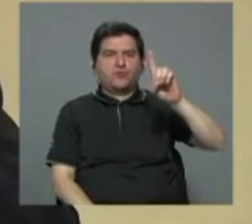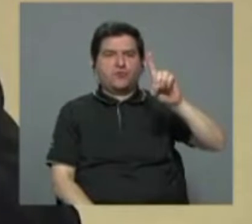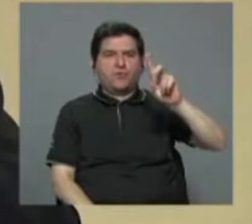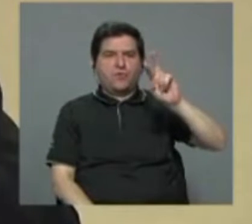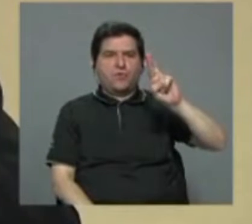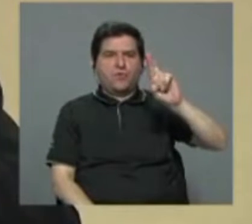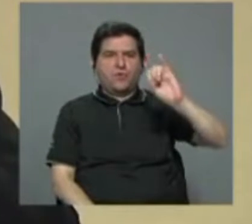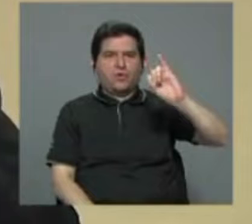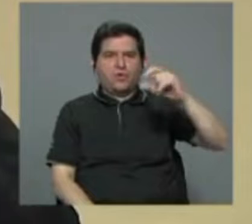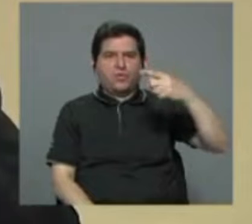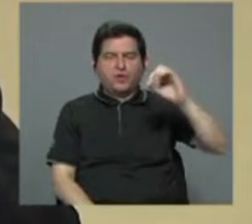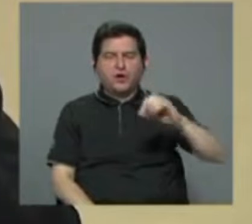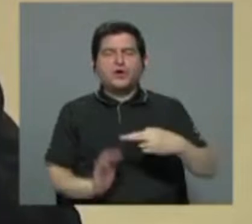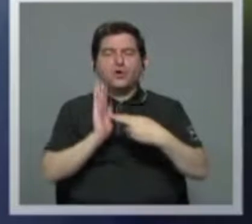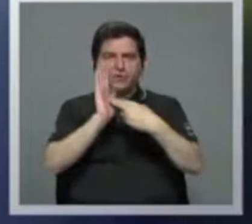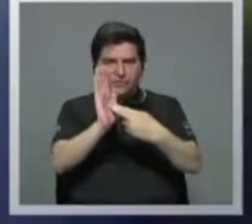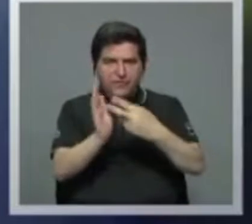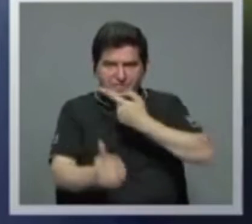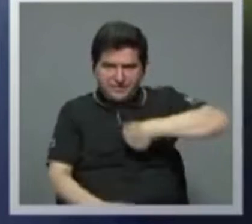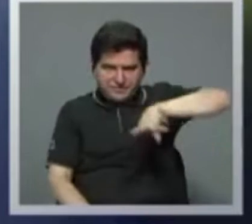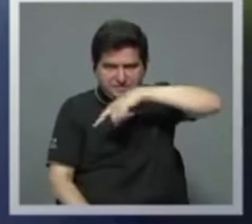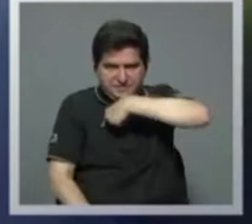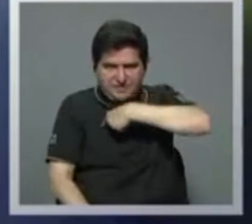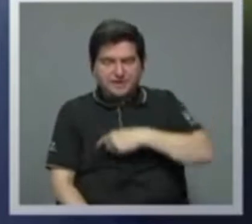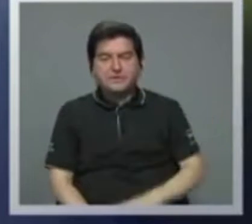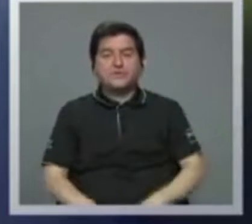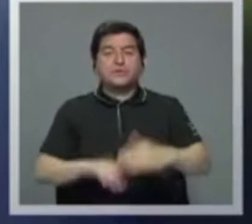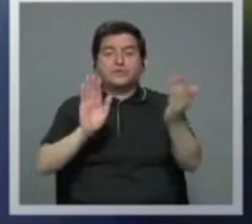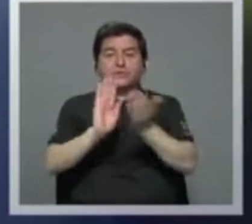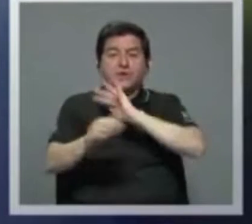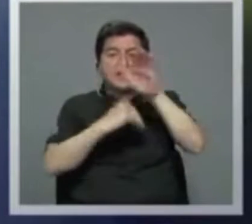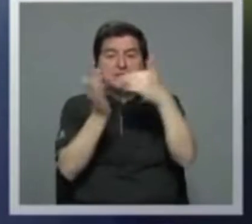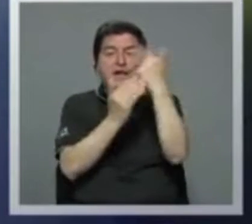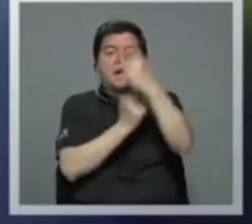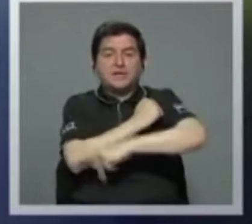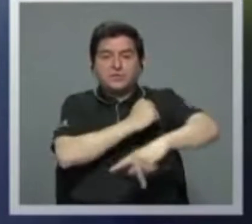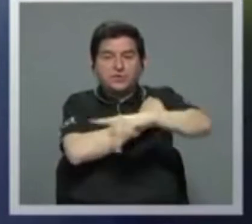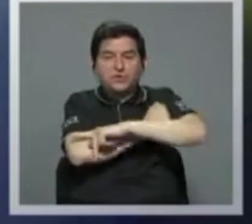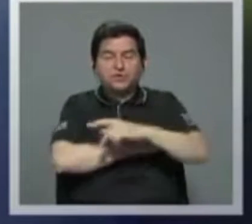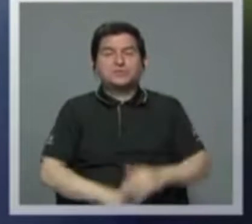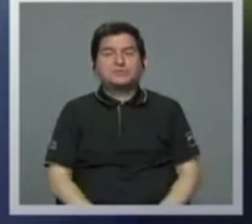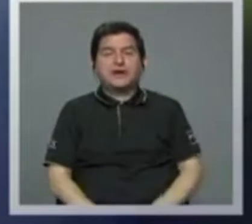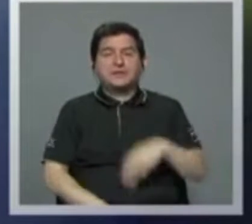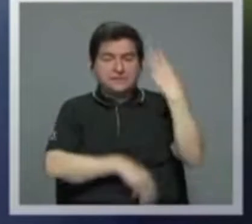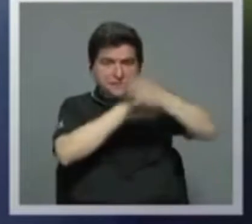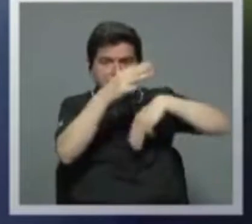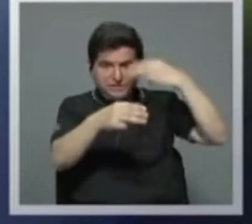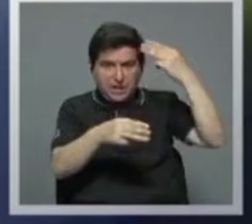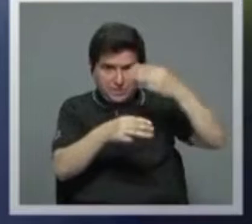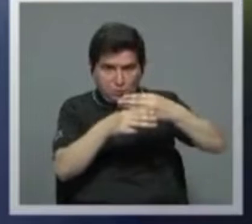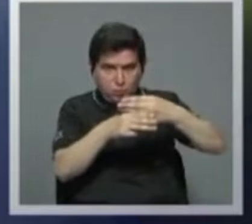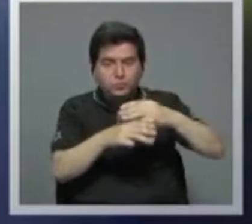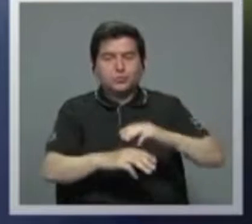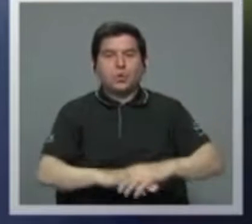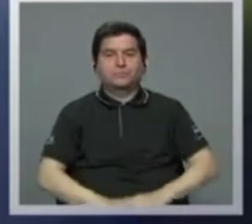representado ante todos los países del orbe.